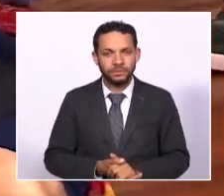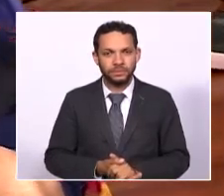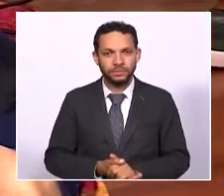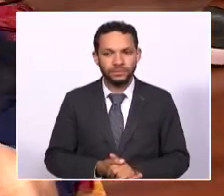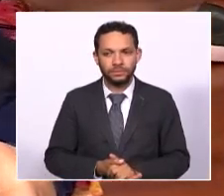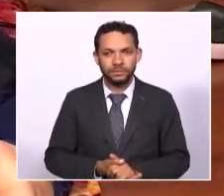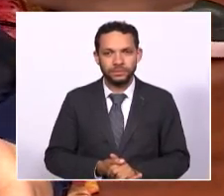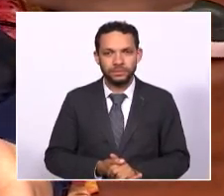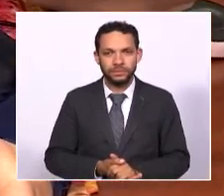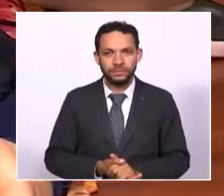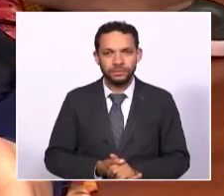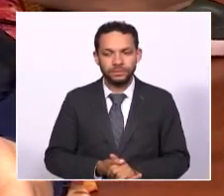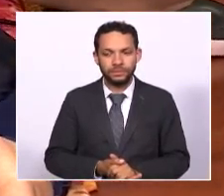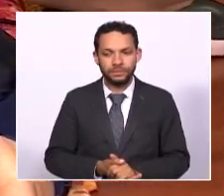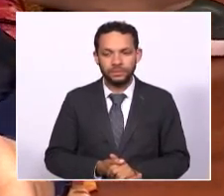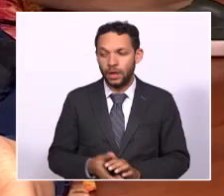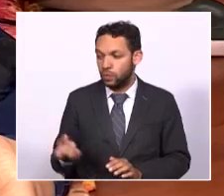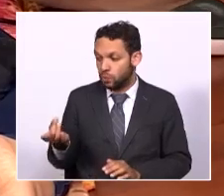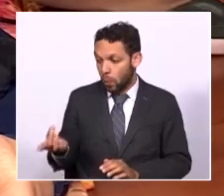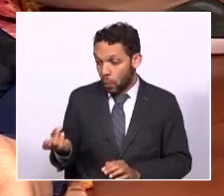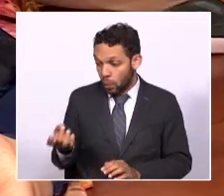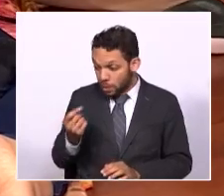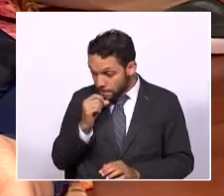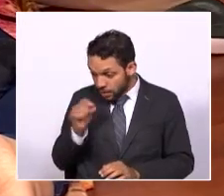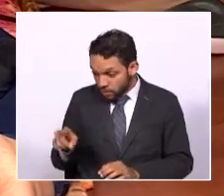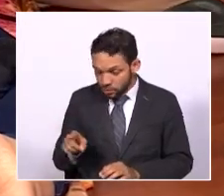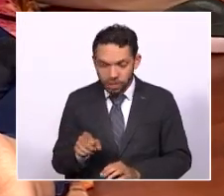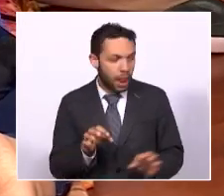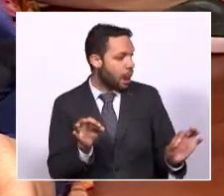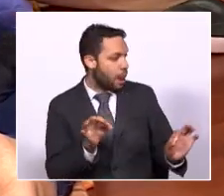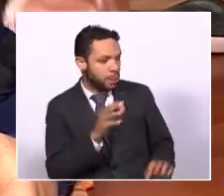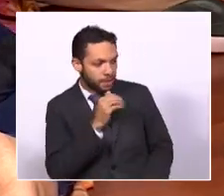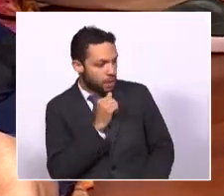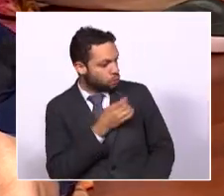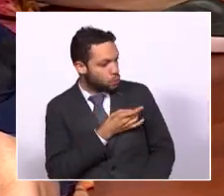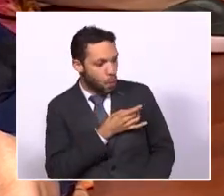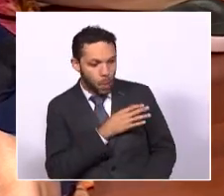¿Algún dolor? No, ninguno. Tu cabeza.